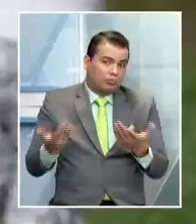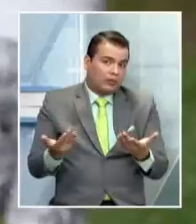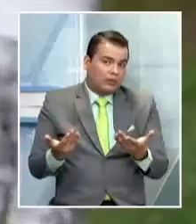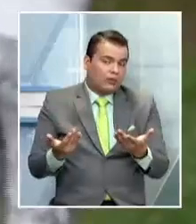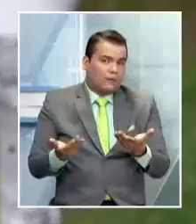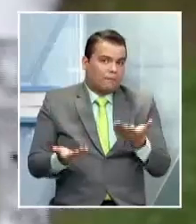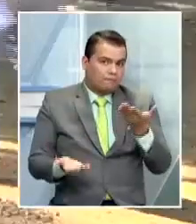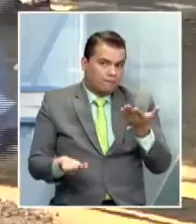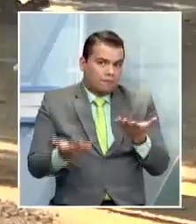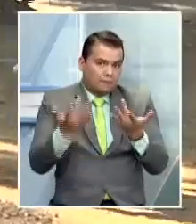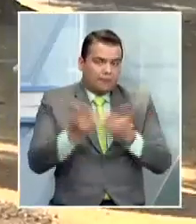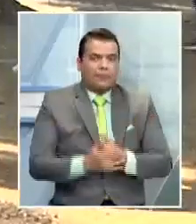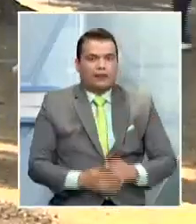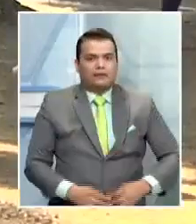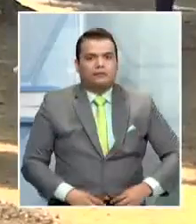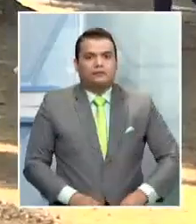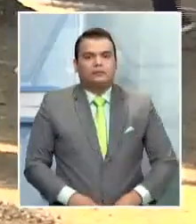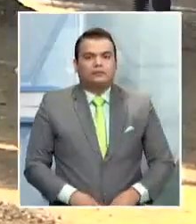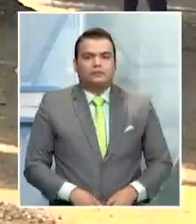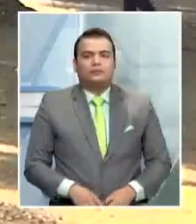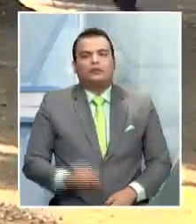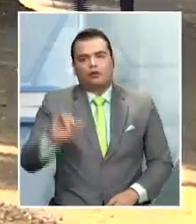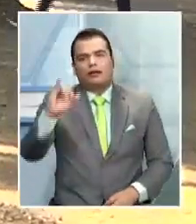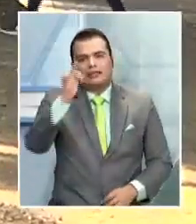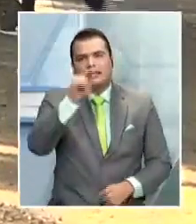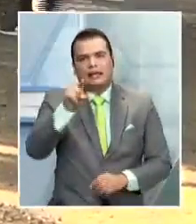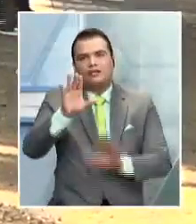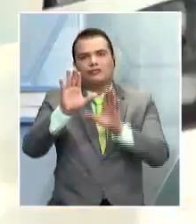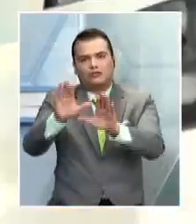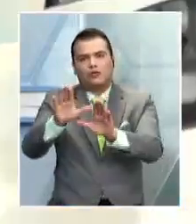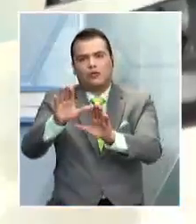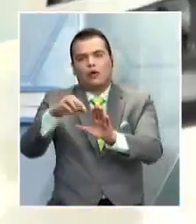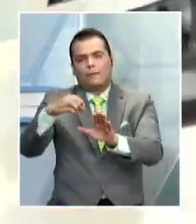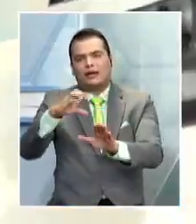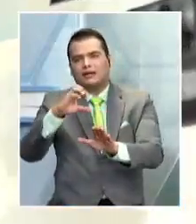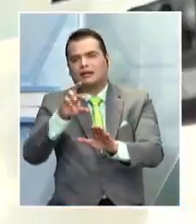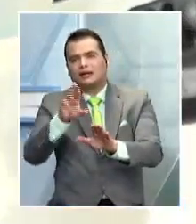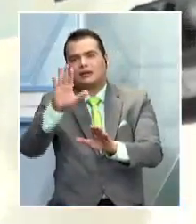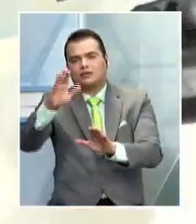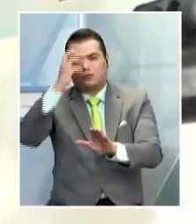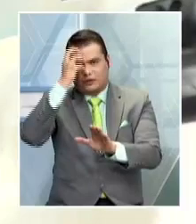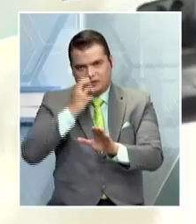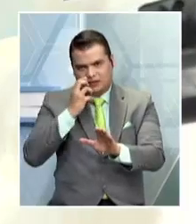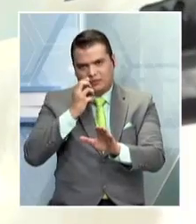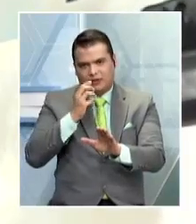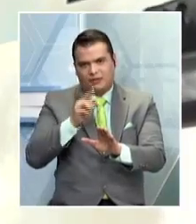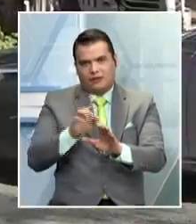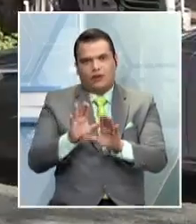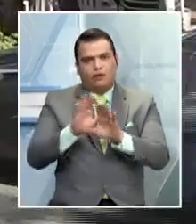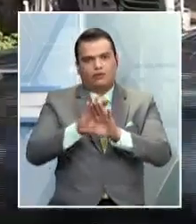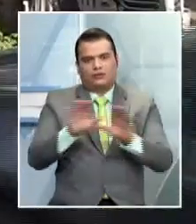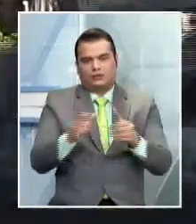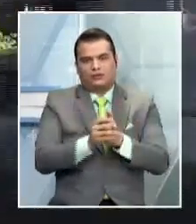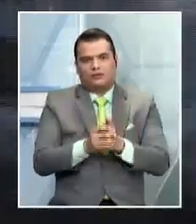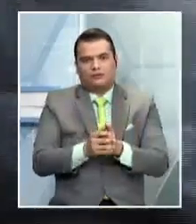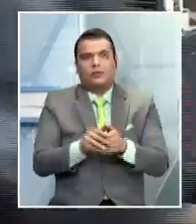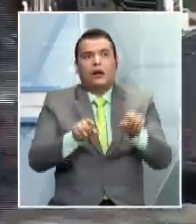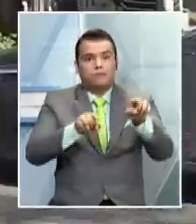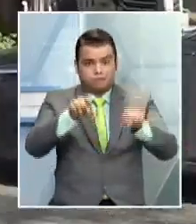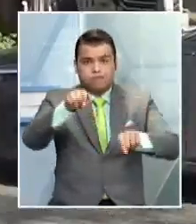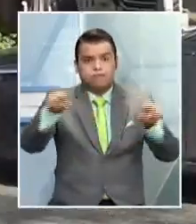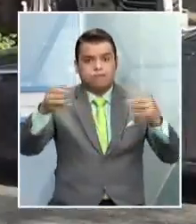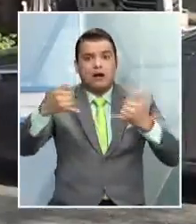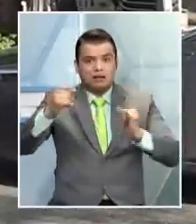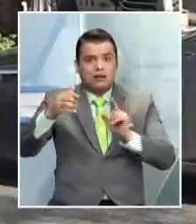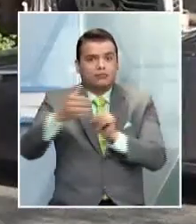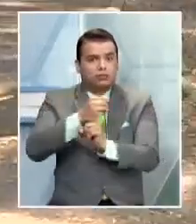sido determinado por las pruebas. Entonces entran en un seguimiento estricto, el cual se está realizando en estos momentos y donde hemos encontrado efectivamente pacientes a los